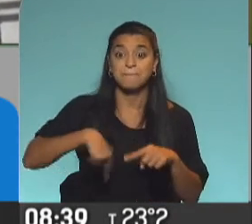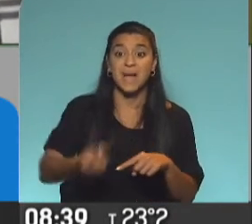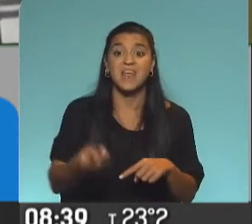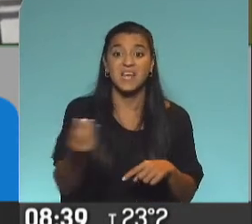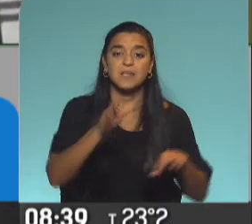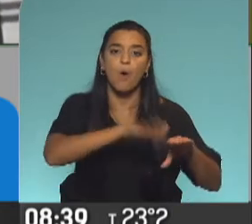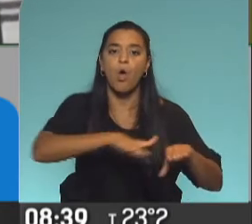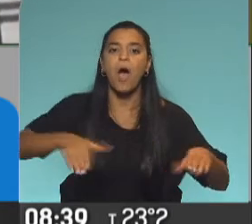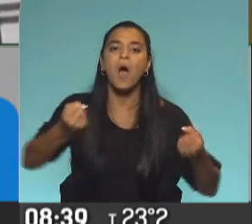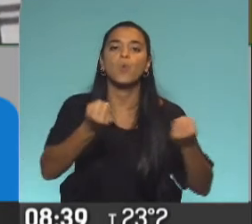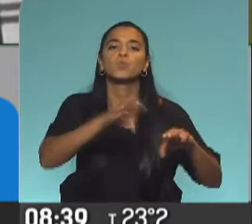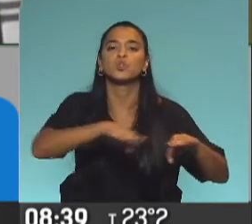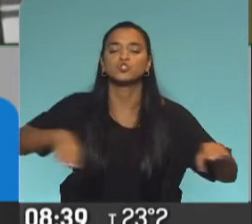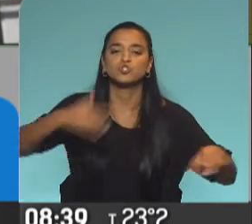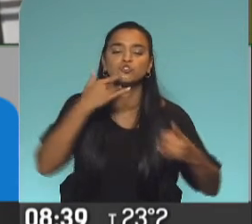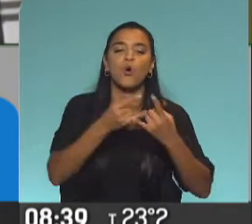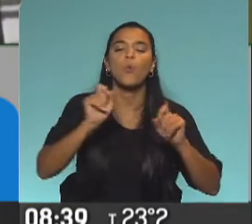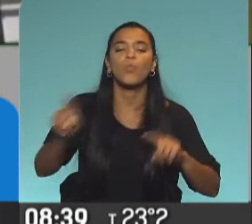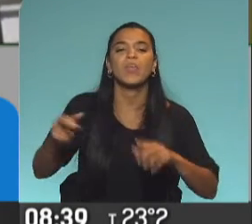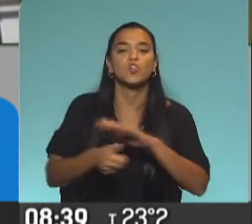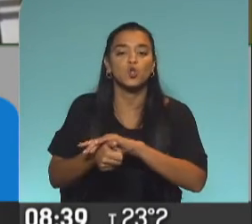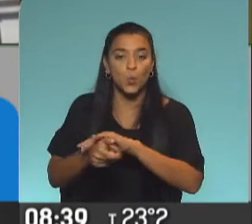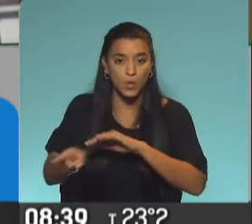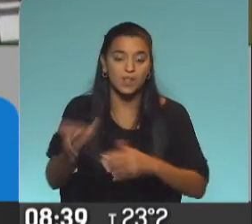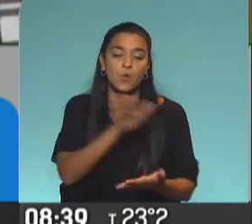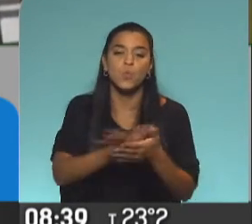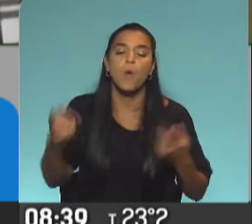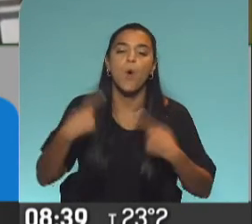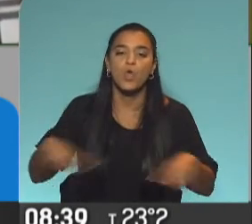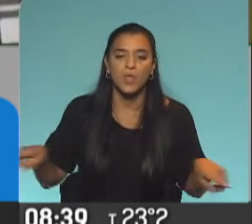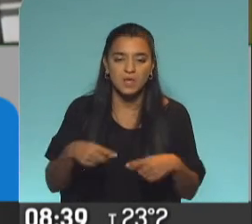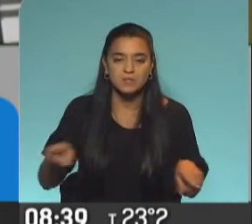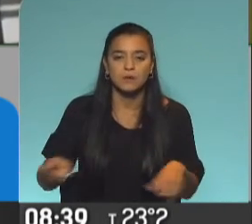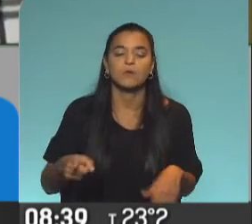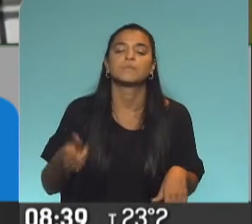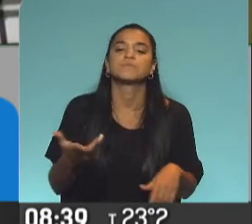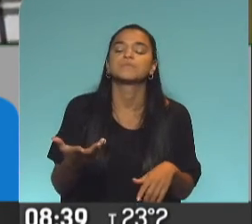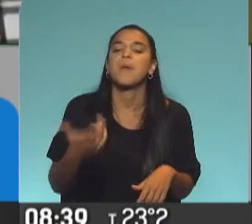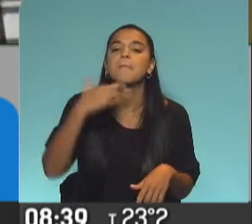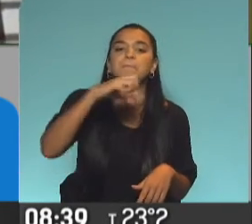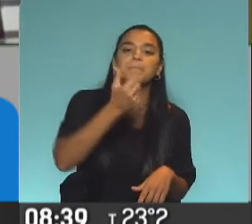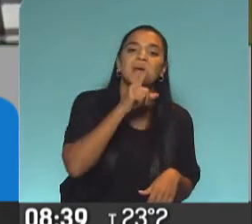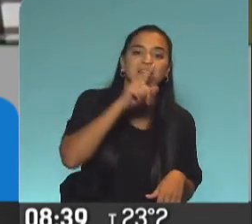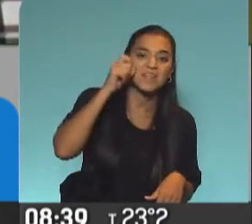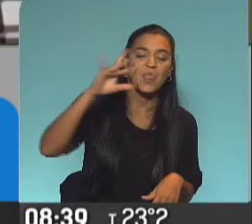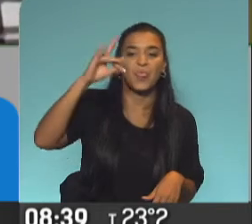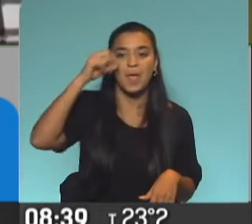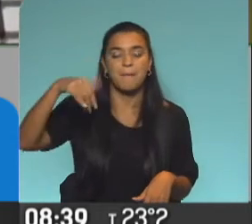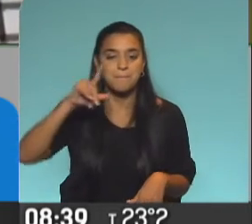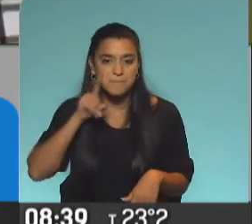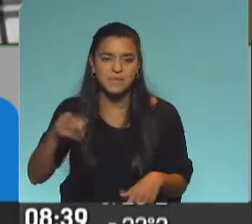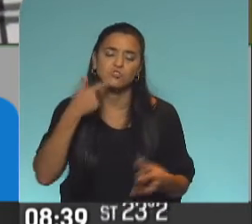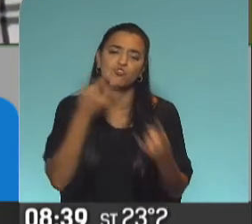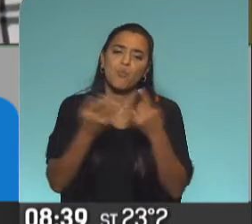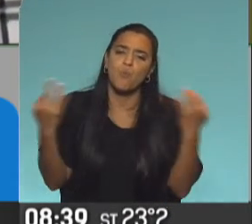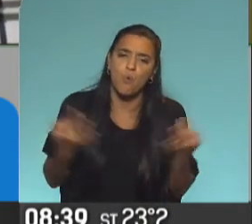Show Tortuguitas, ahí va a estar La Sole presentando su nuevo disco, Parte de mí, así que seguramente será un show genial